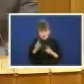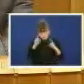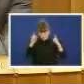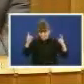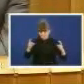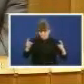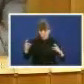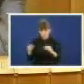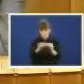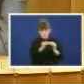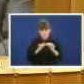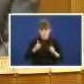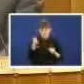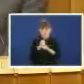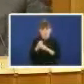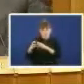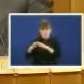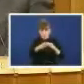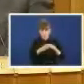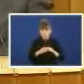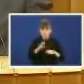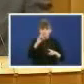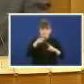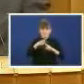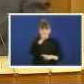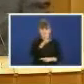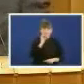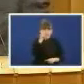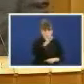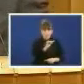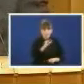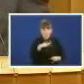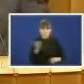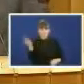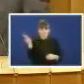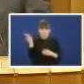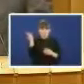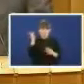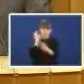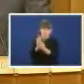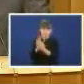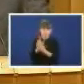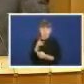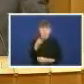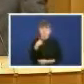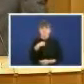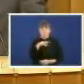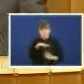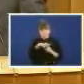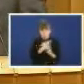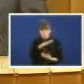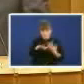traballar todos xuntos para que as Galegas e os Galegos afronten estes tempos de crise e dificultades coa certeza de sentirse